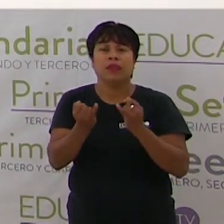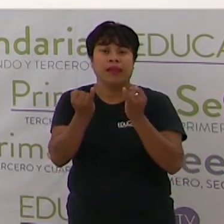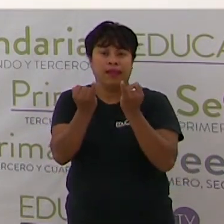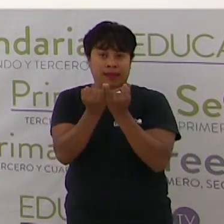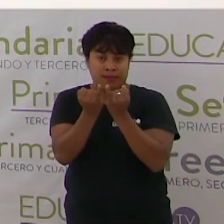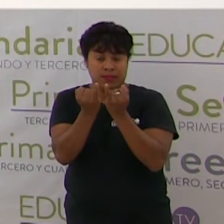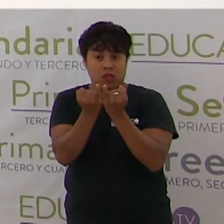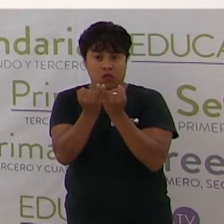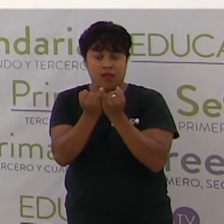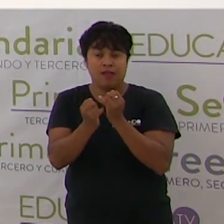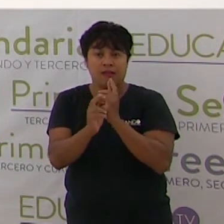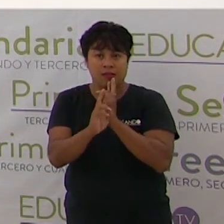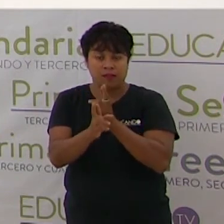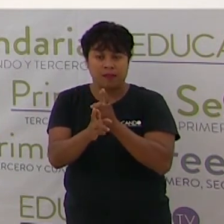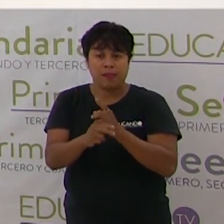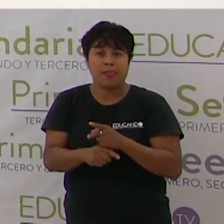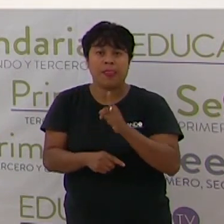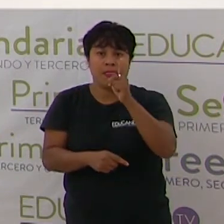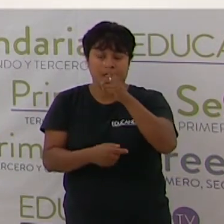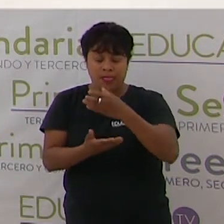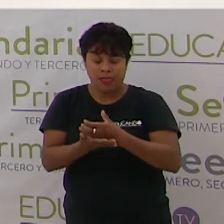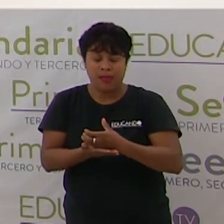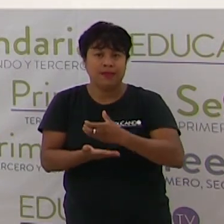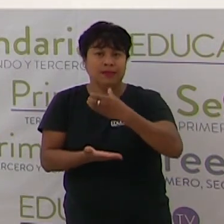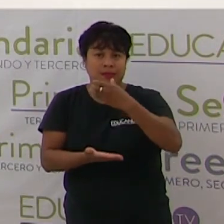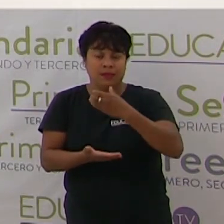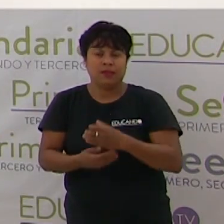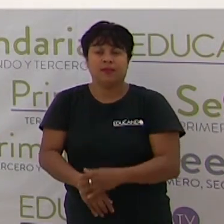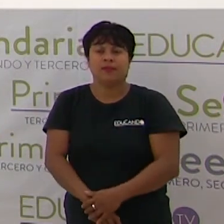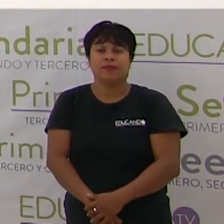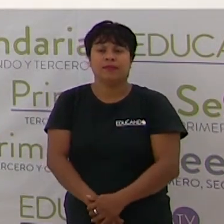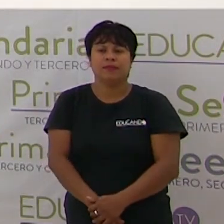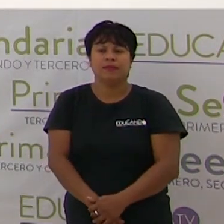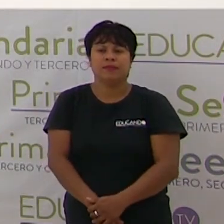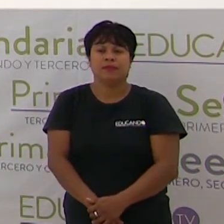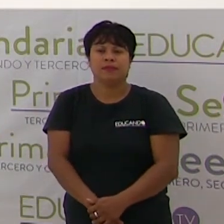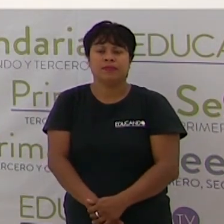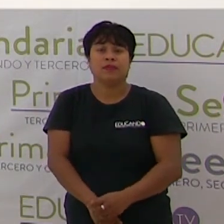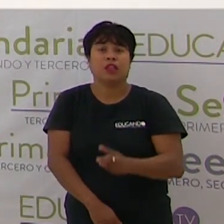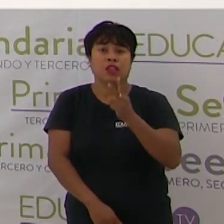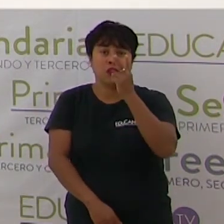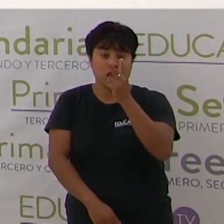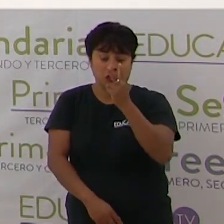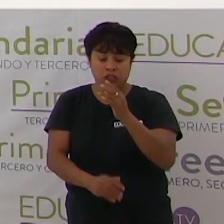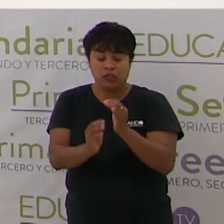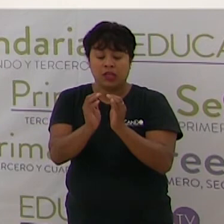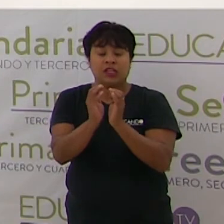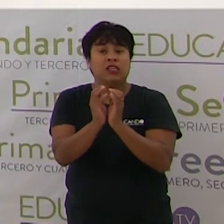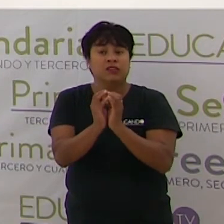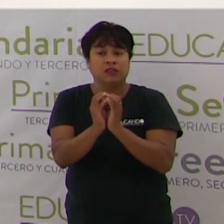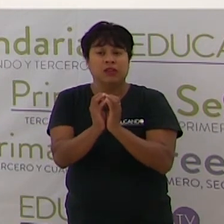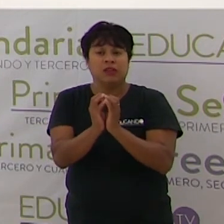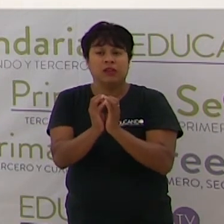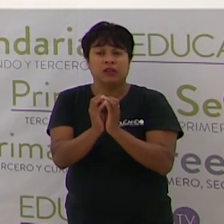igual a un cilindro. A ver, es dos esferas,